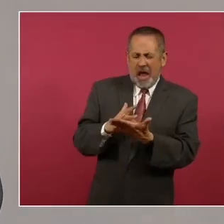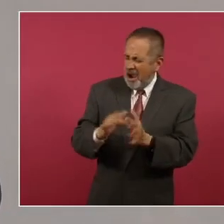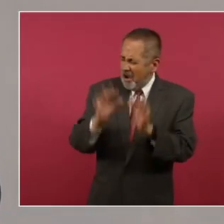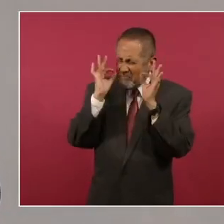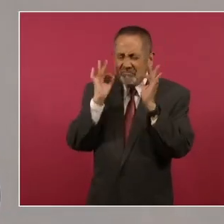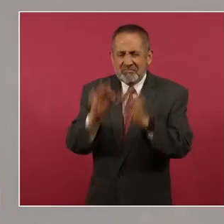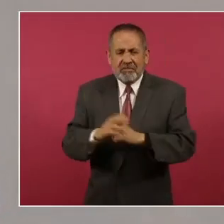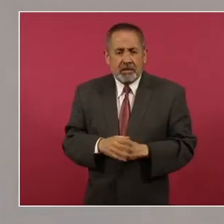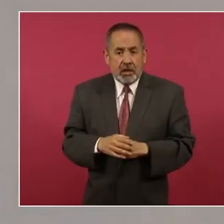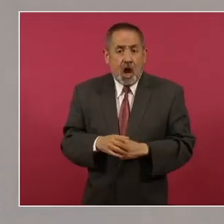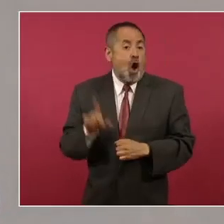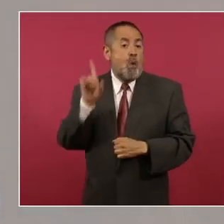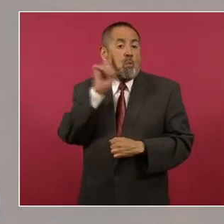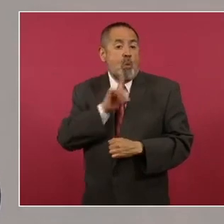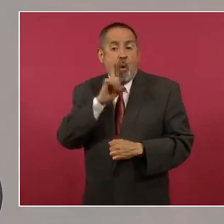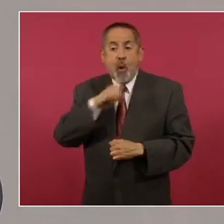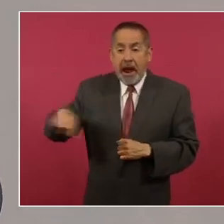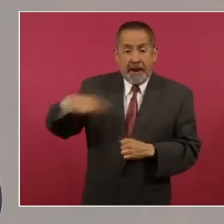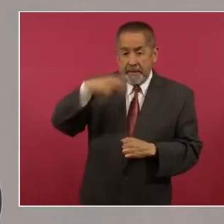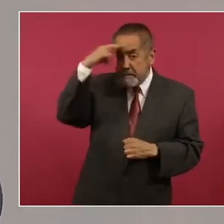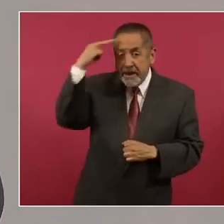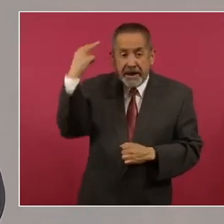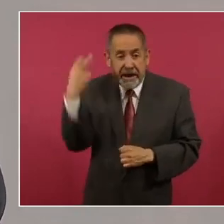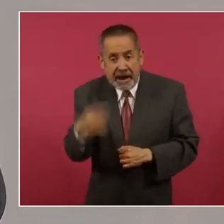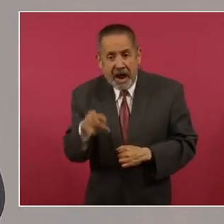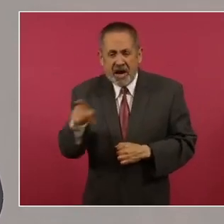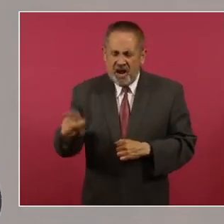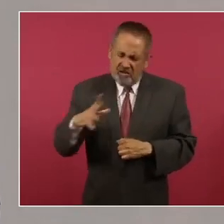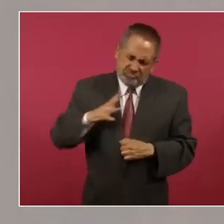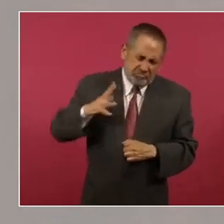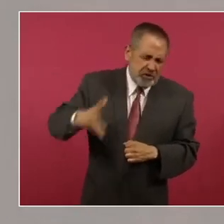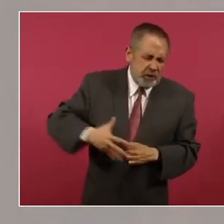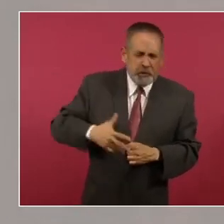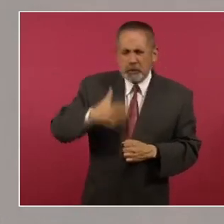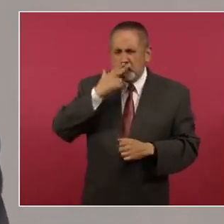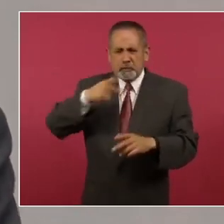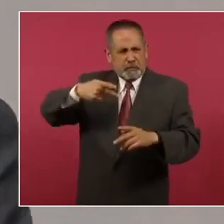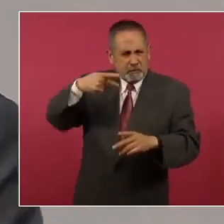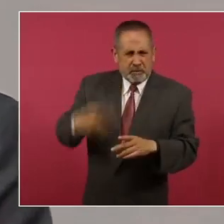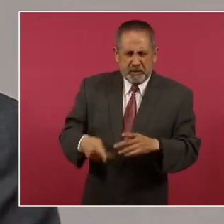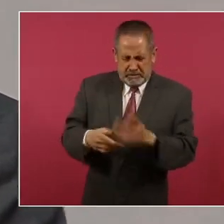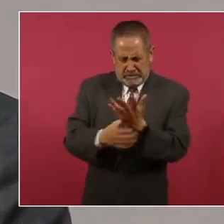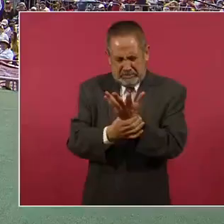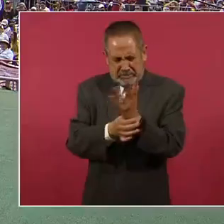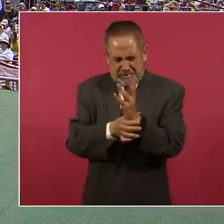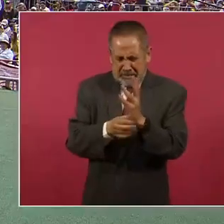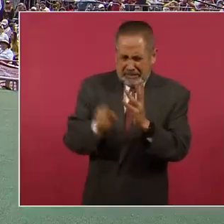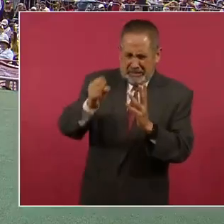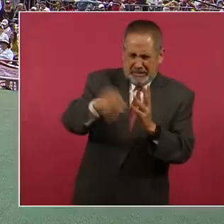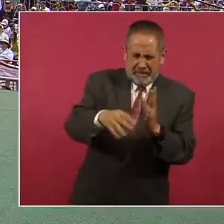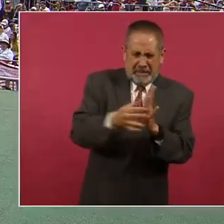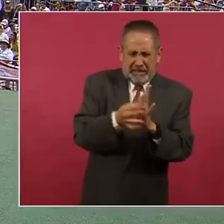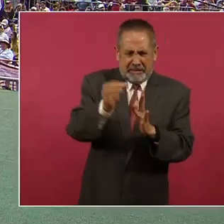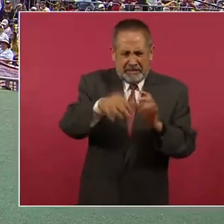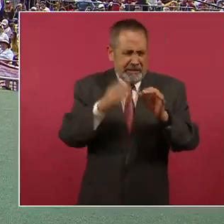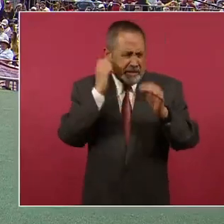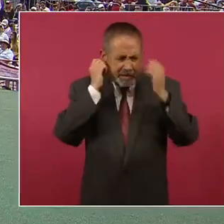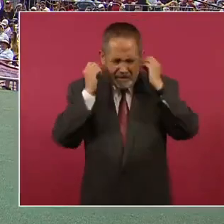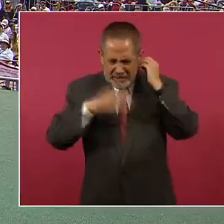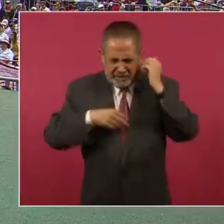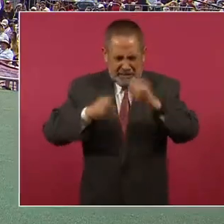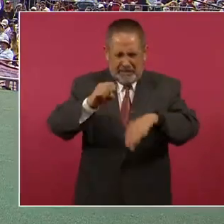En la mujer mexicana hay patriotismo y orgullo, se deshace de sus joyas para